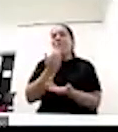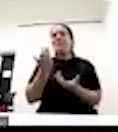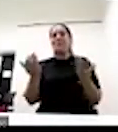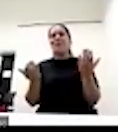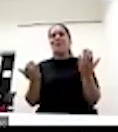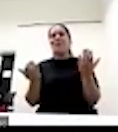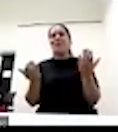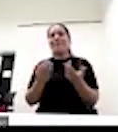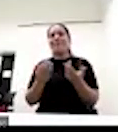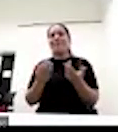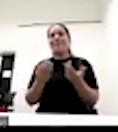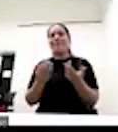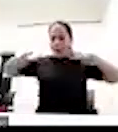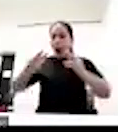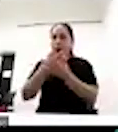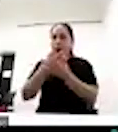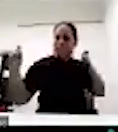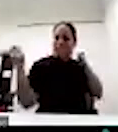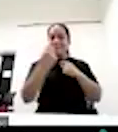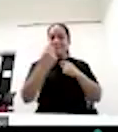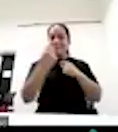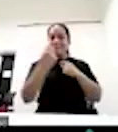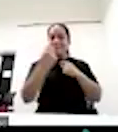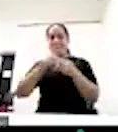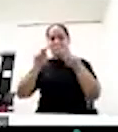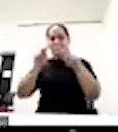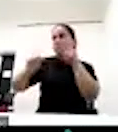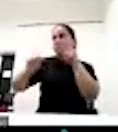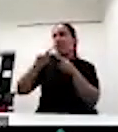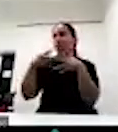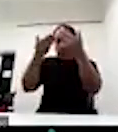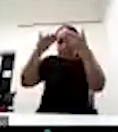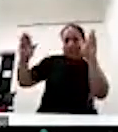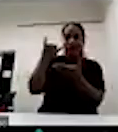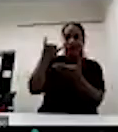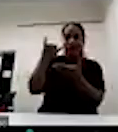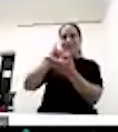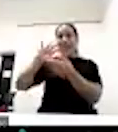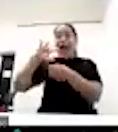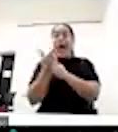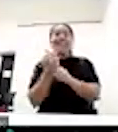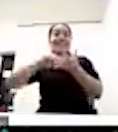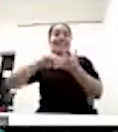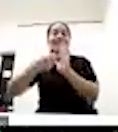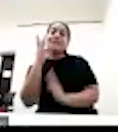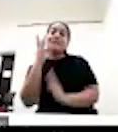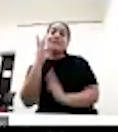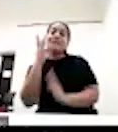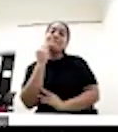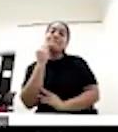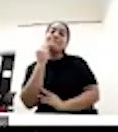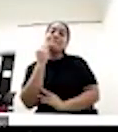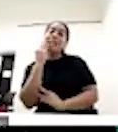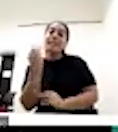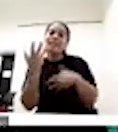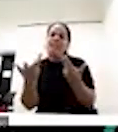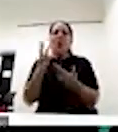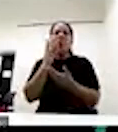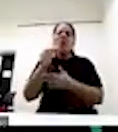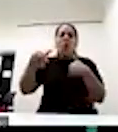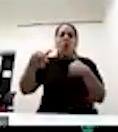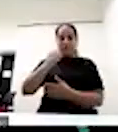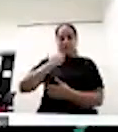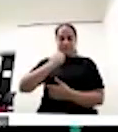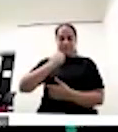transformar nuestra propia mirada. El arte es una experiencia. Una experiencia que parte de un individuo y se